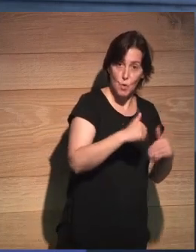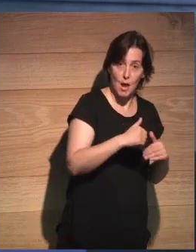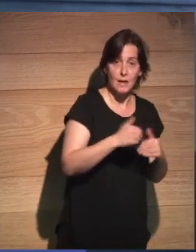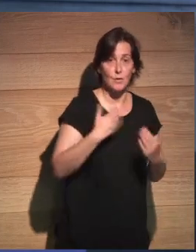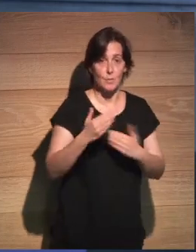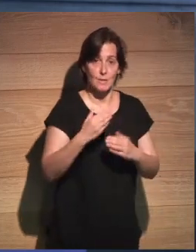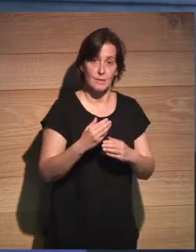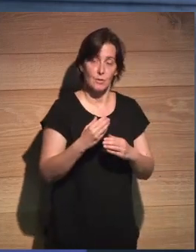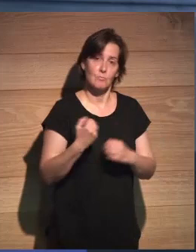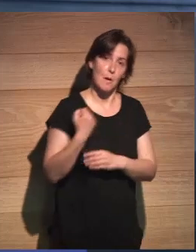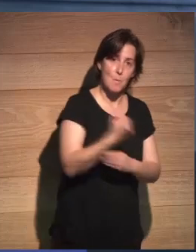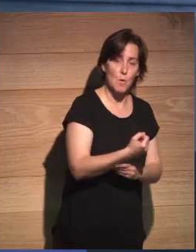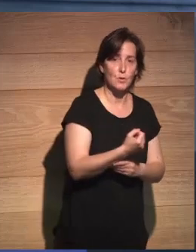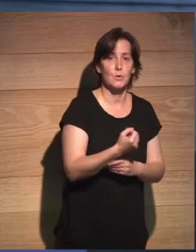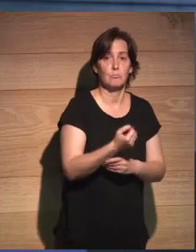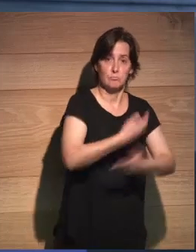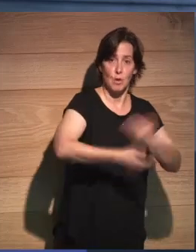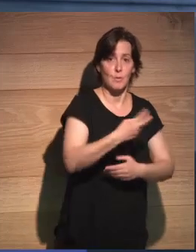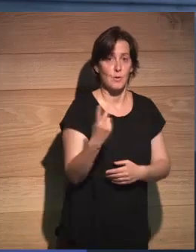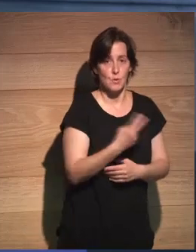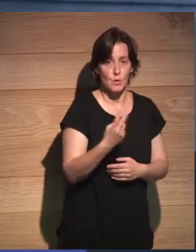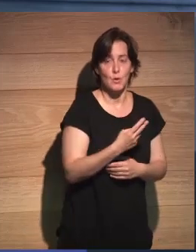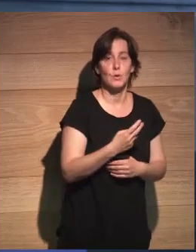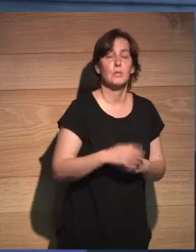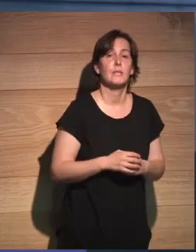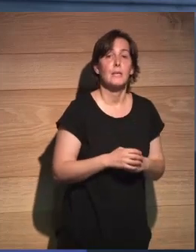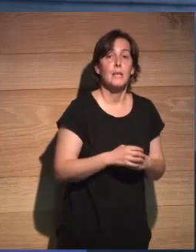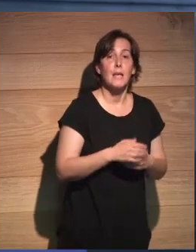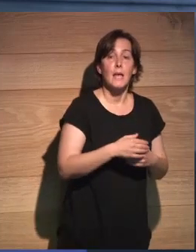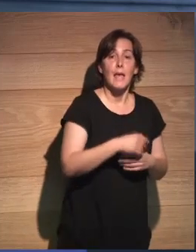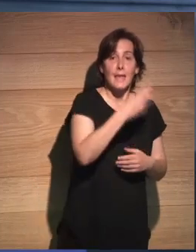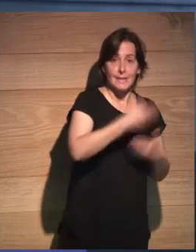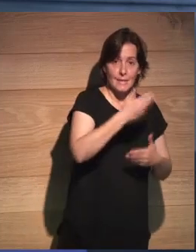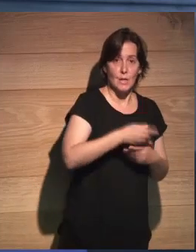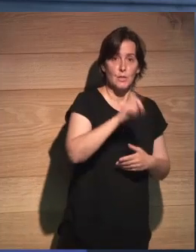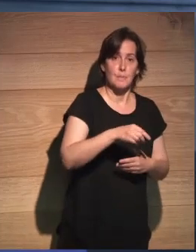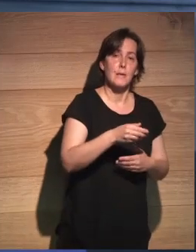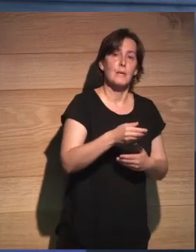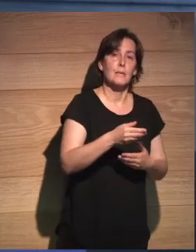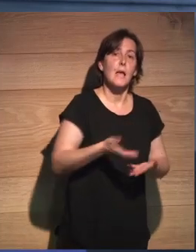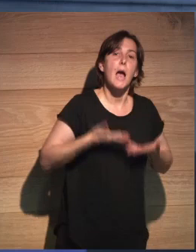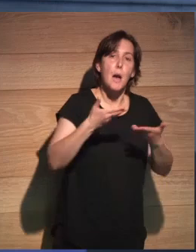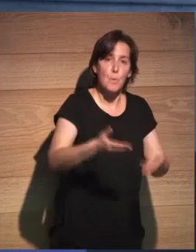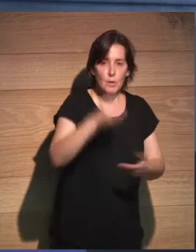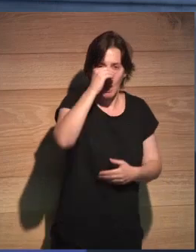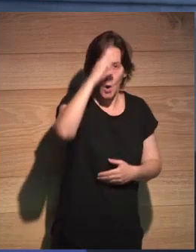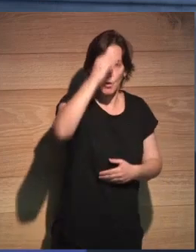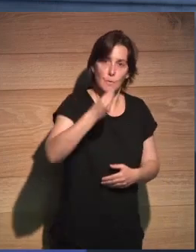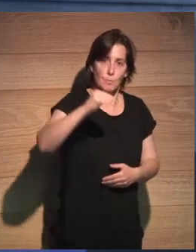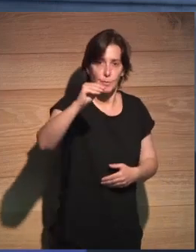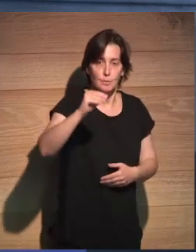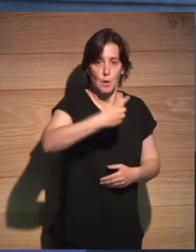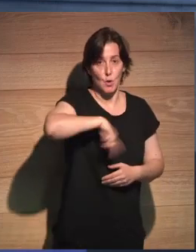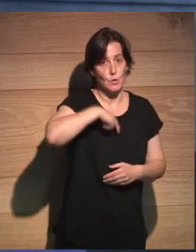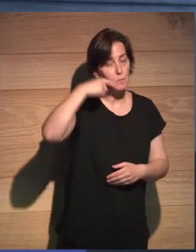humildemente creo que está poniendo también su granito de arena en aportar un conocimiento adicional sobre todo de lo que nosotros somos más